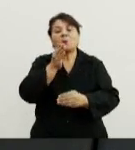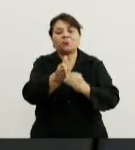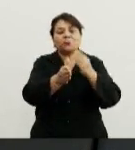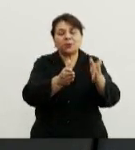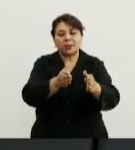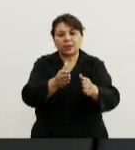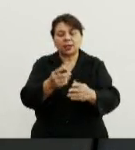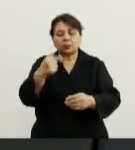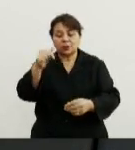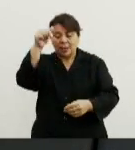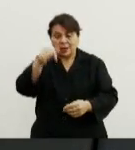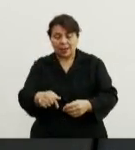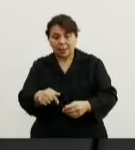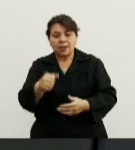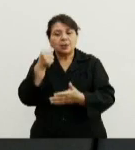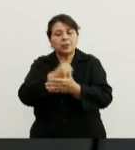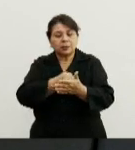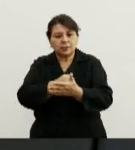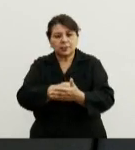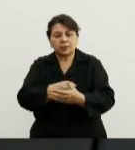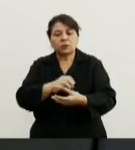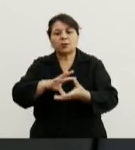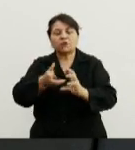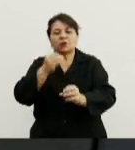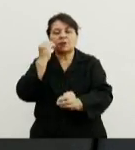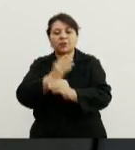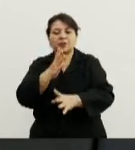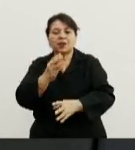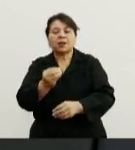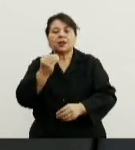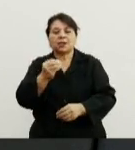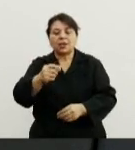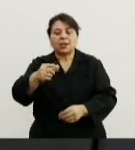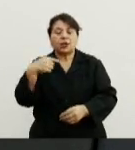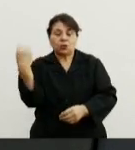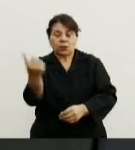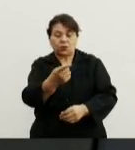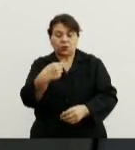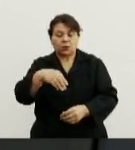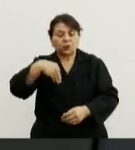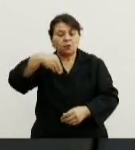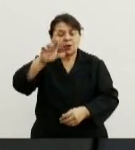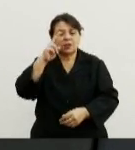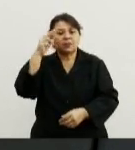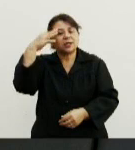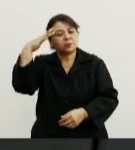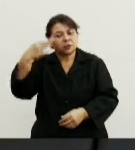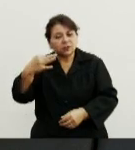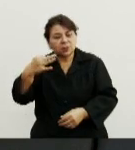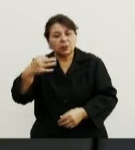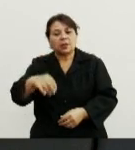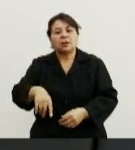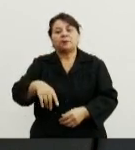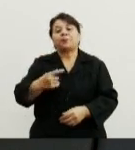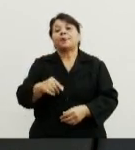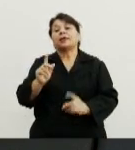pedirles con especial insistencia que seamos más responsables y cuidadosos aún creo